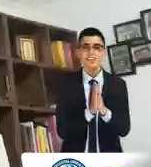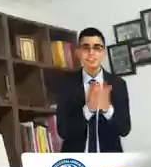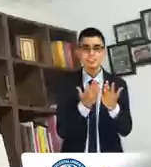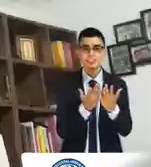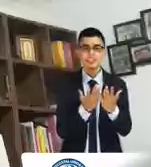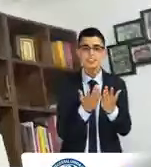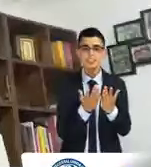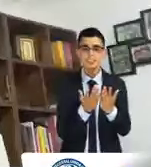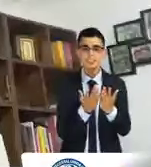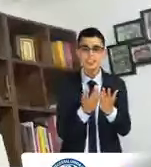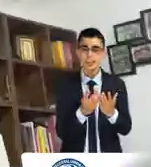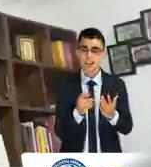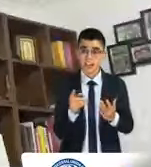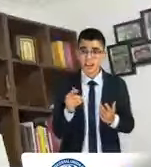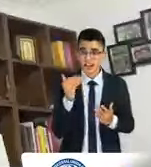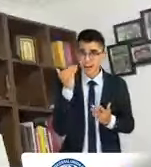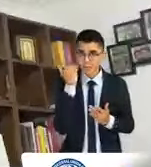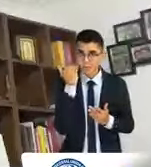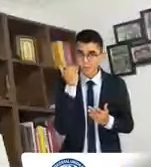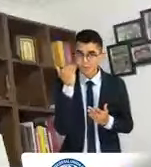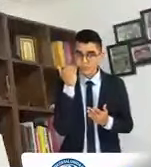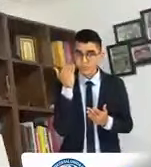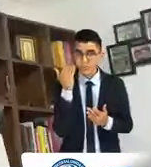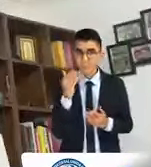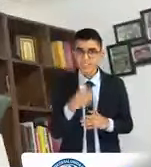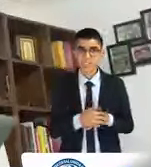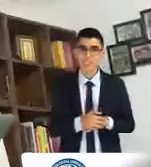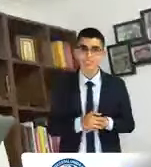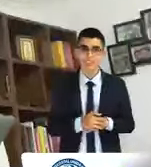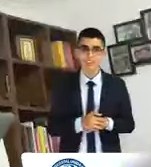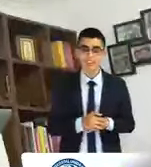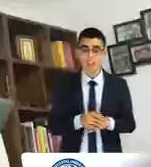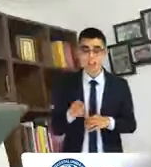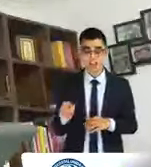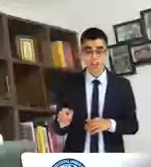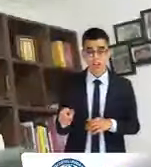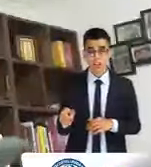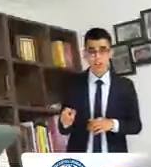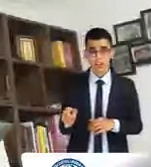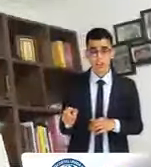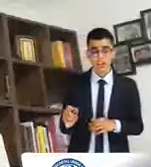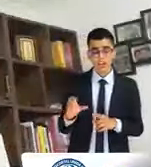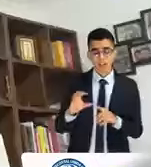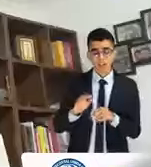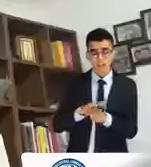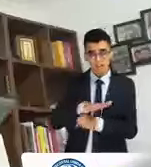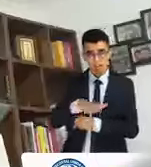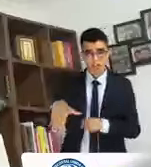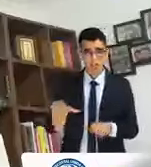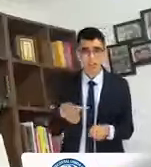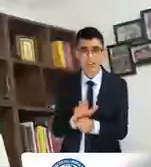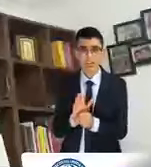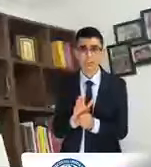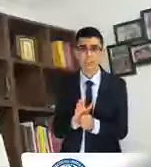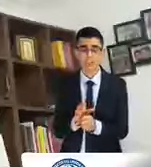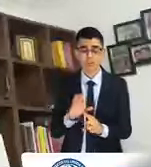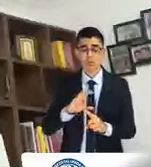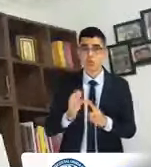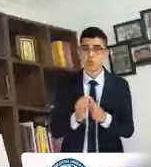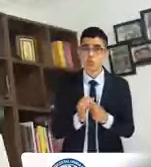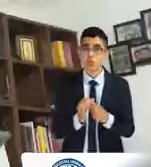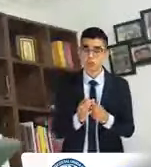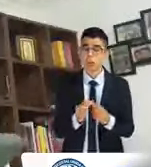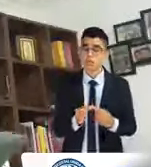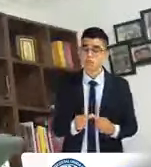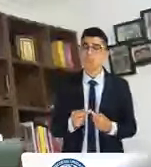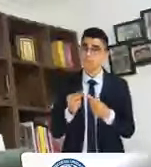las Escrituras, primero que era una época cultural muy especial. Las